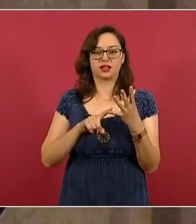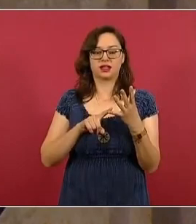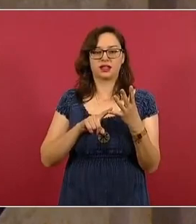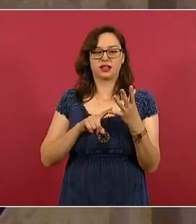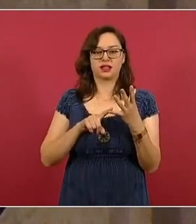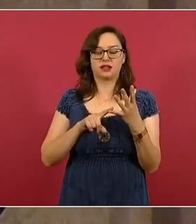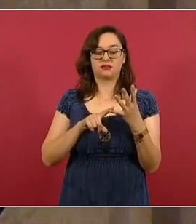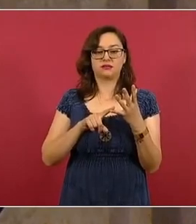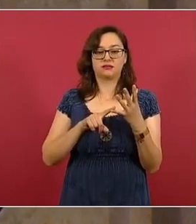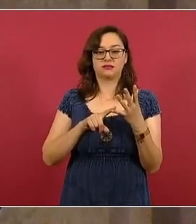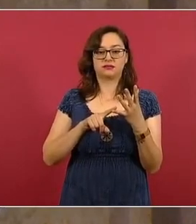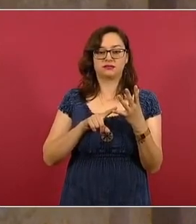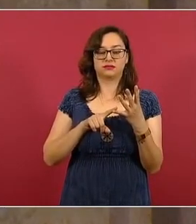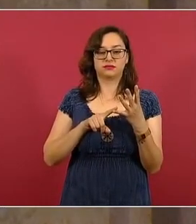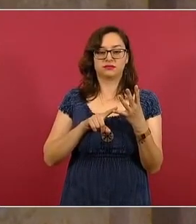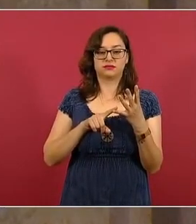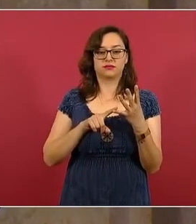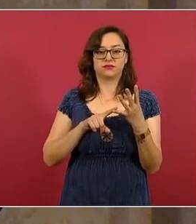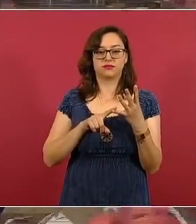Ley,